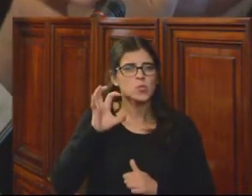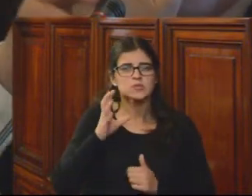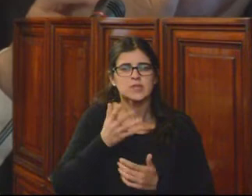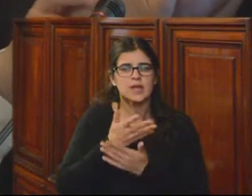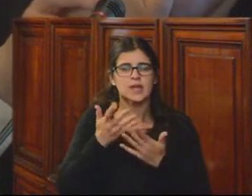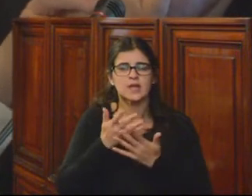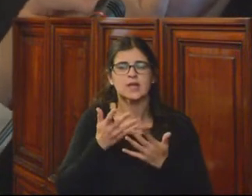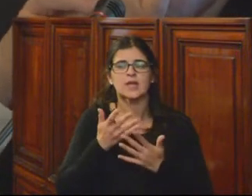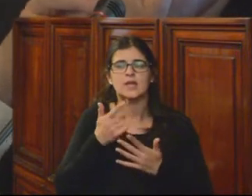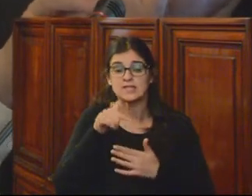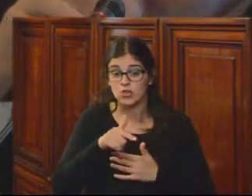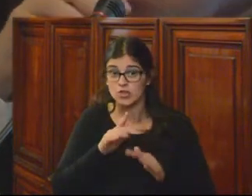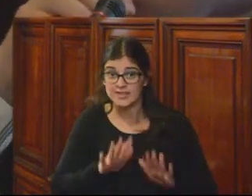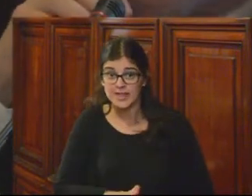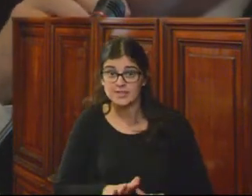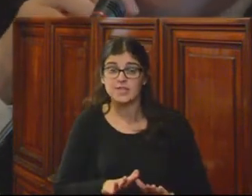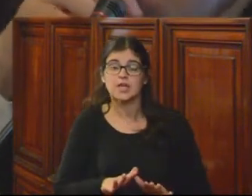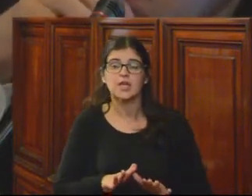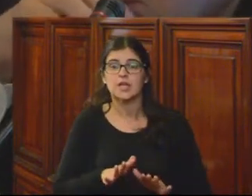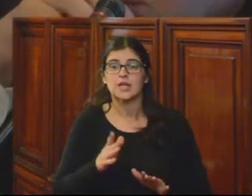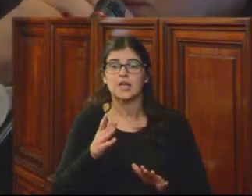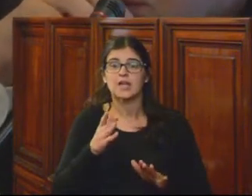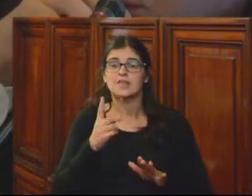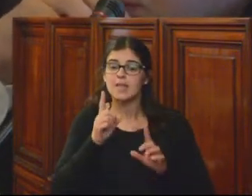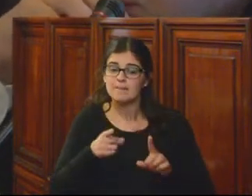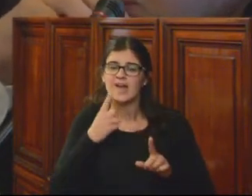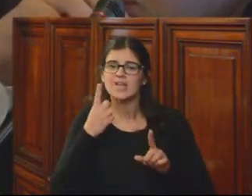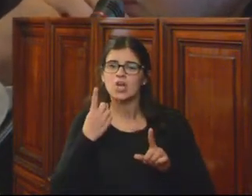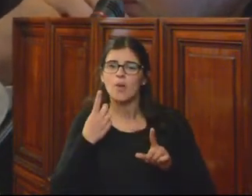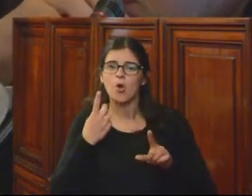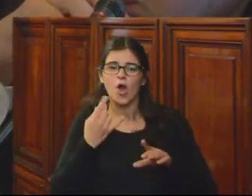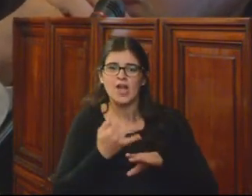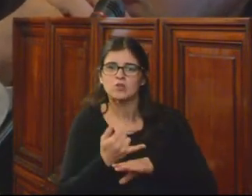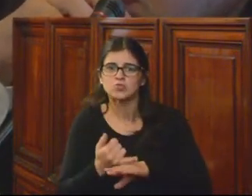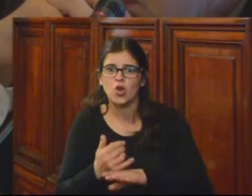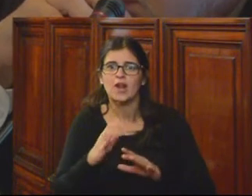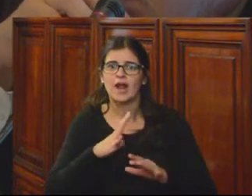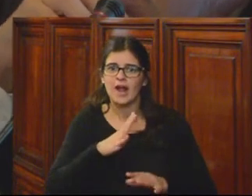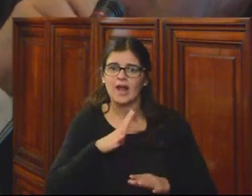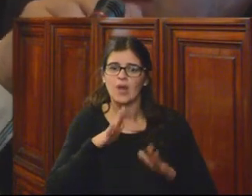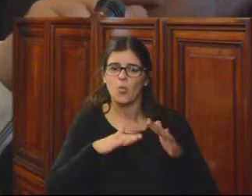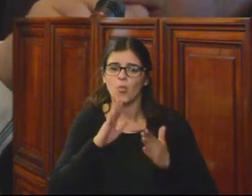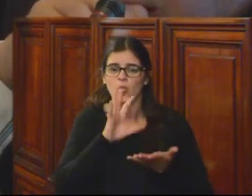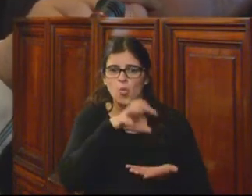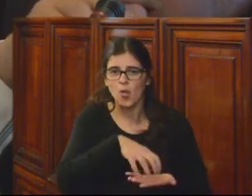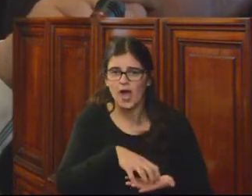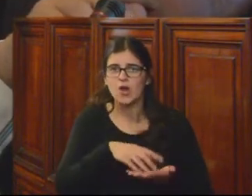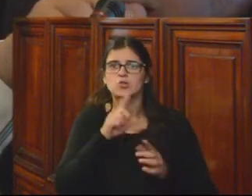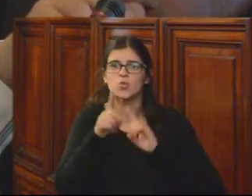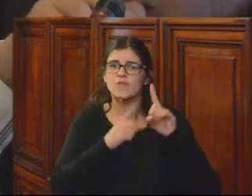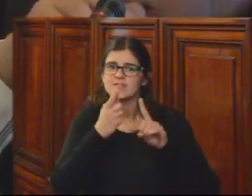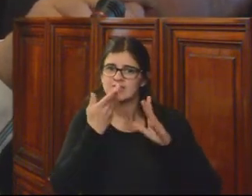o sea, si esto es así, en fin, y las irrupciones, se afirma, a ciertos recintos